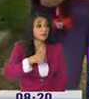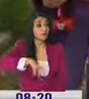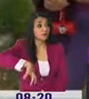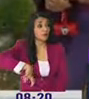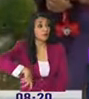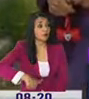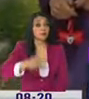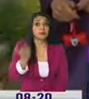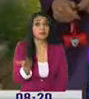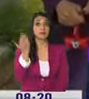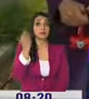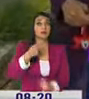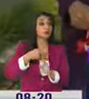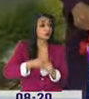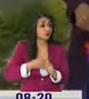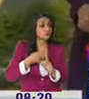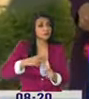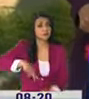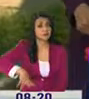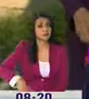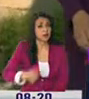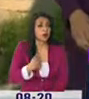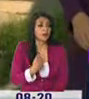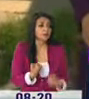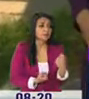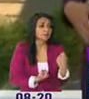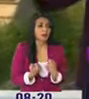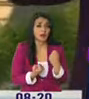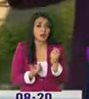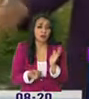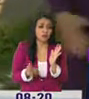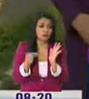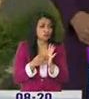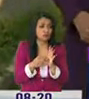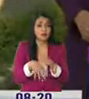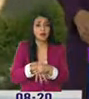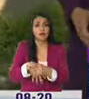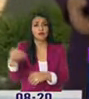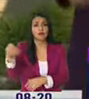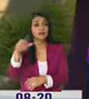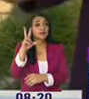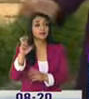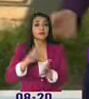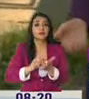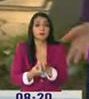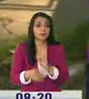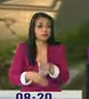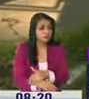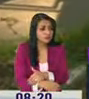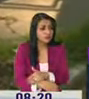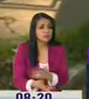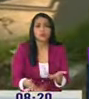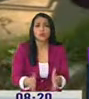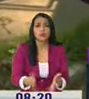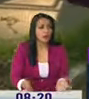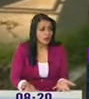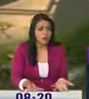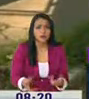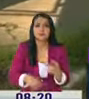unos 2 meses más o menos el cerebro del auto. Estuvo afuera media hora y salimos y no había nada.